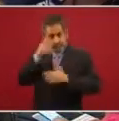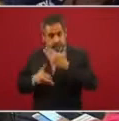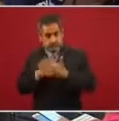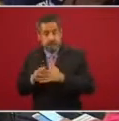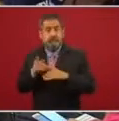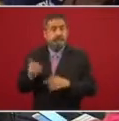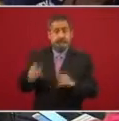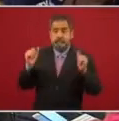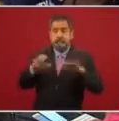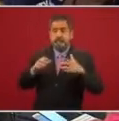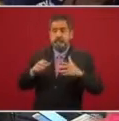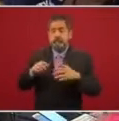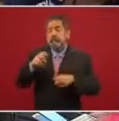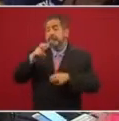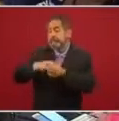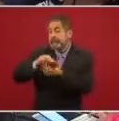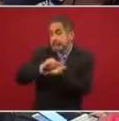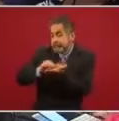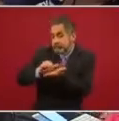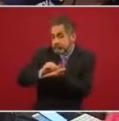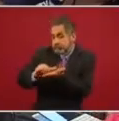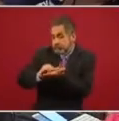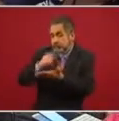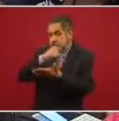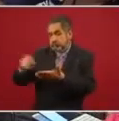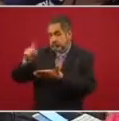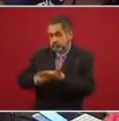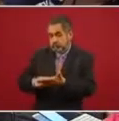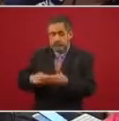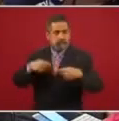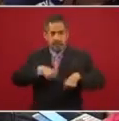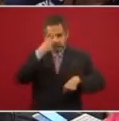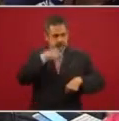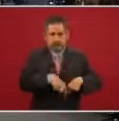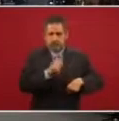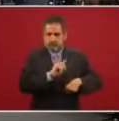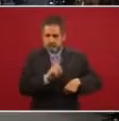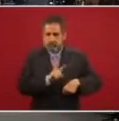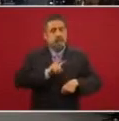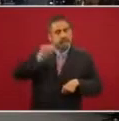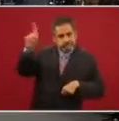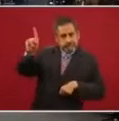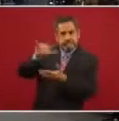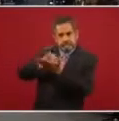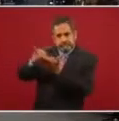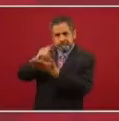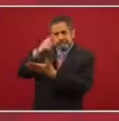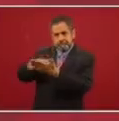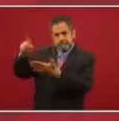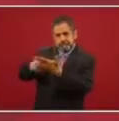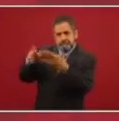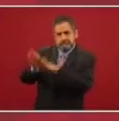convención que se canceló es la de nueva york no la de méxico entonces en méxico hemos